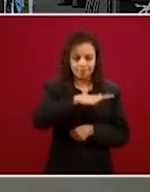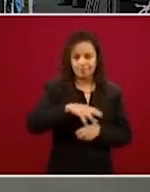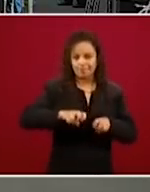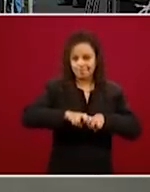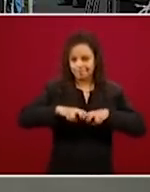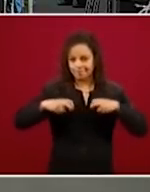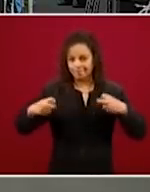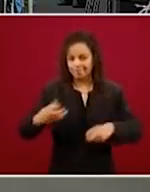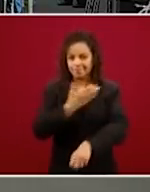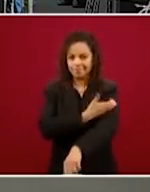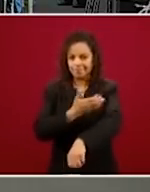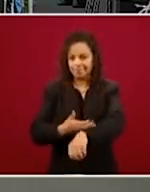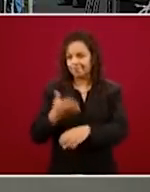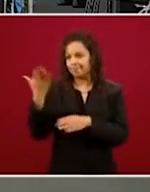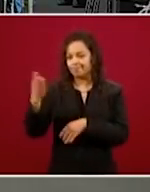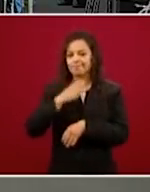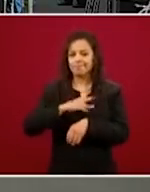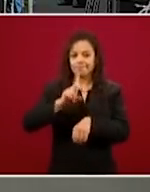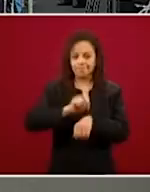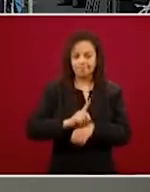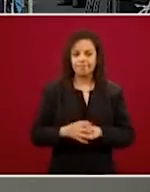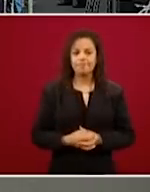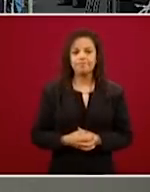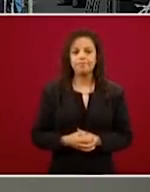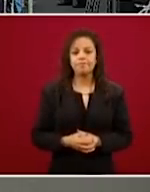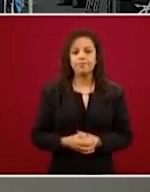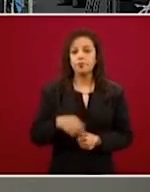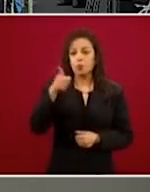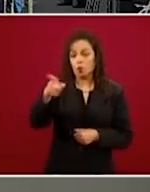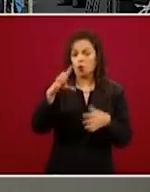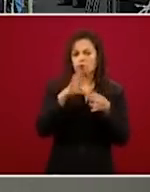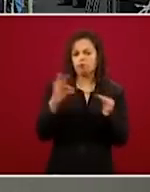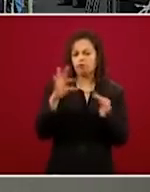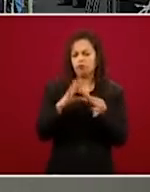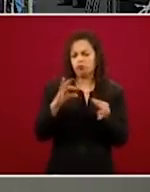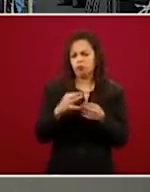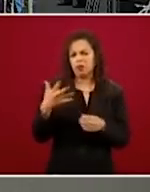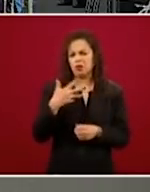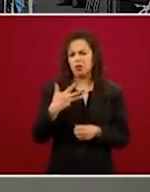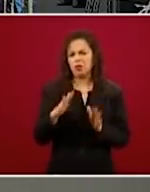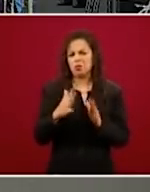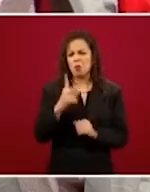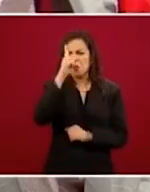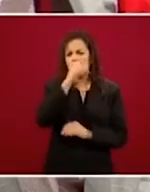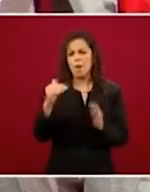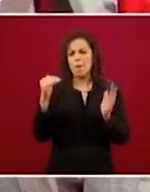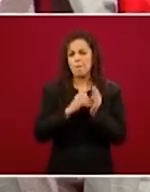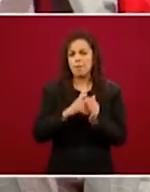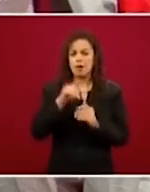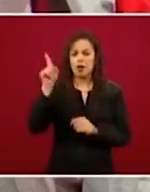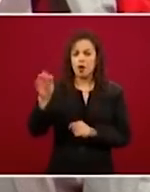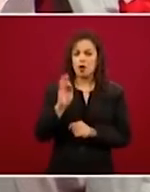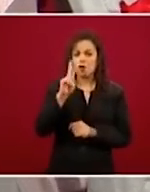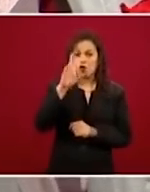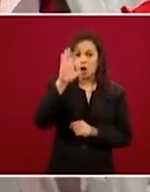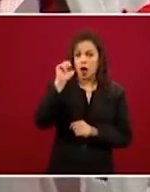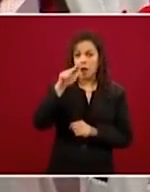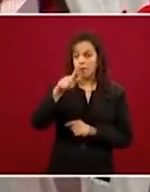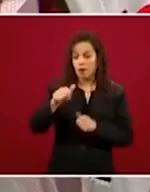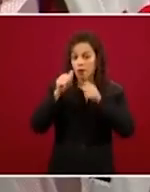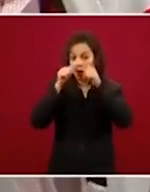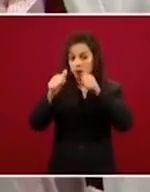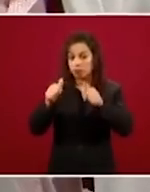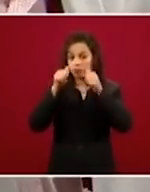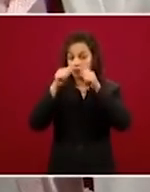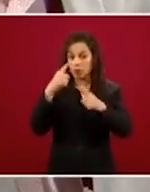compañeros usted comenta que son cerca de mil en los casos que el ucam atendía al año de